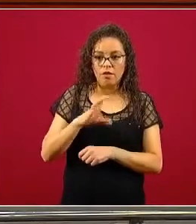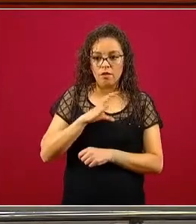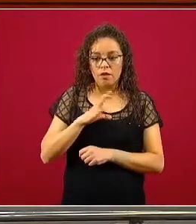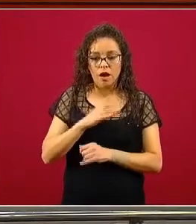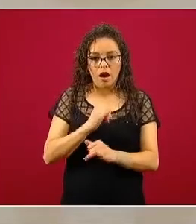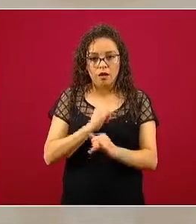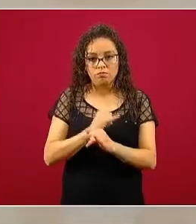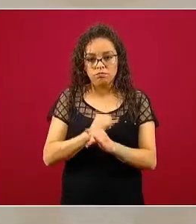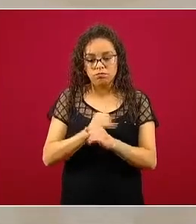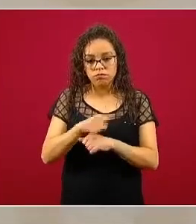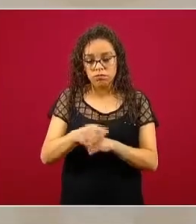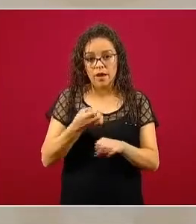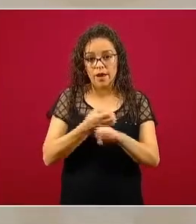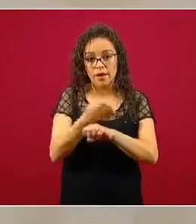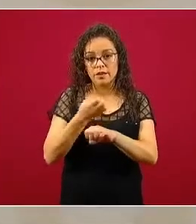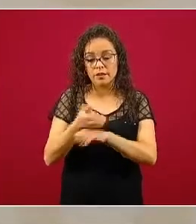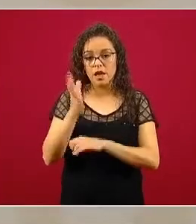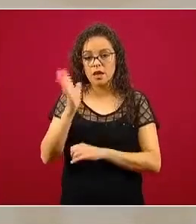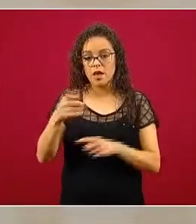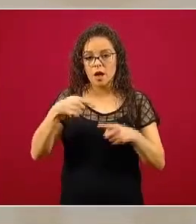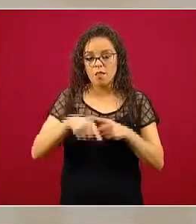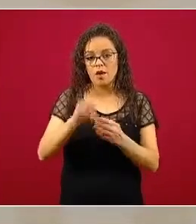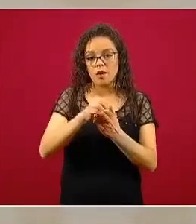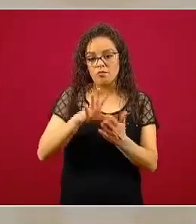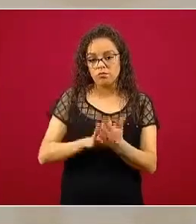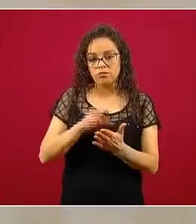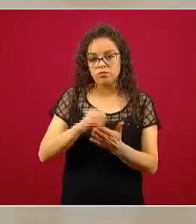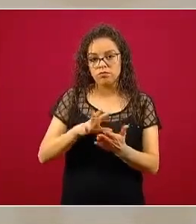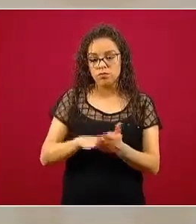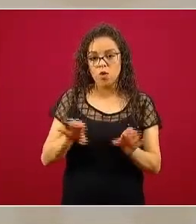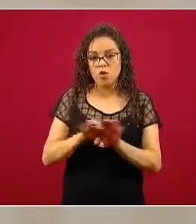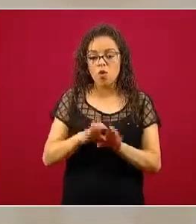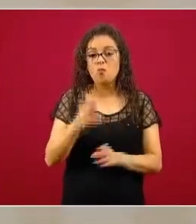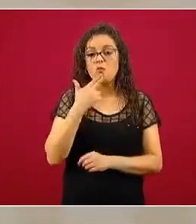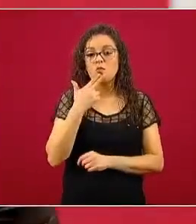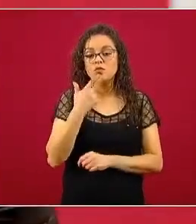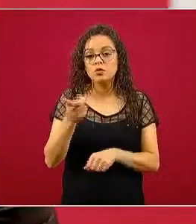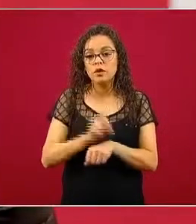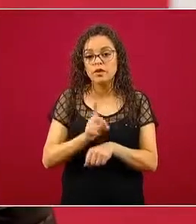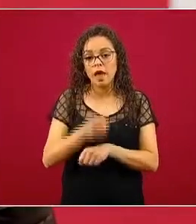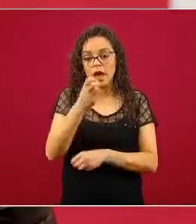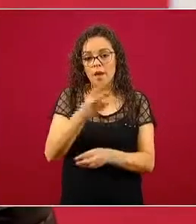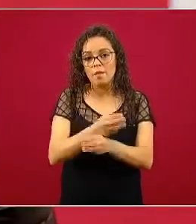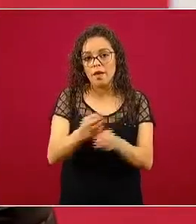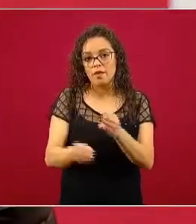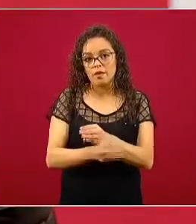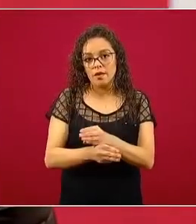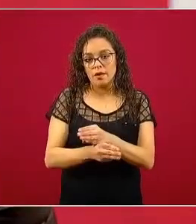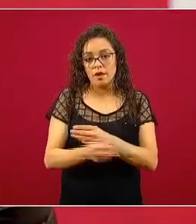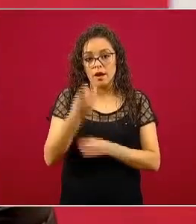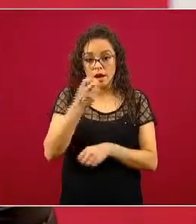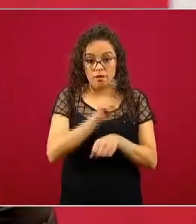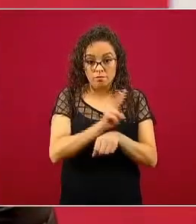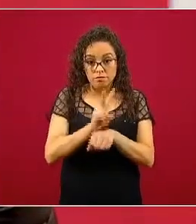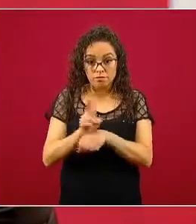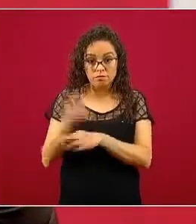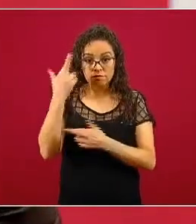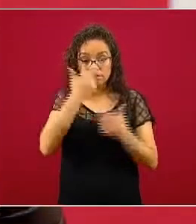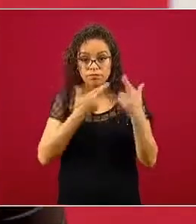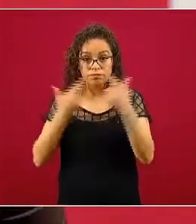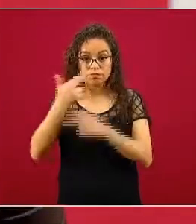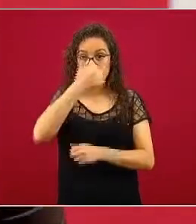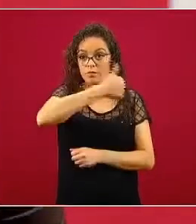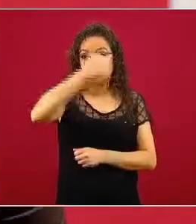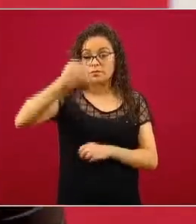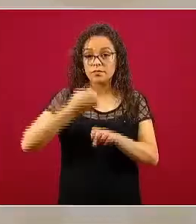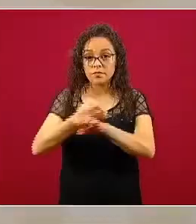estados empezaron ya a registrar el uso diario de sus insumos. Entonces, en función de este monitoreo de la necesidad del estado, se